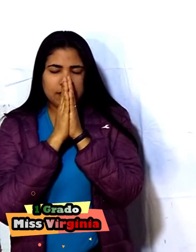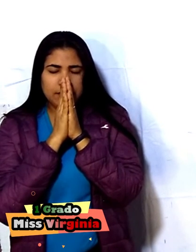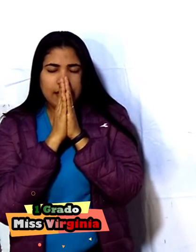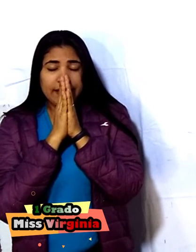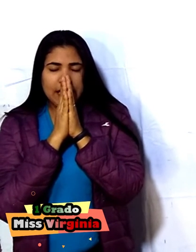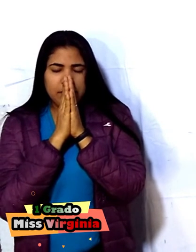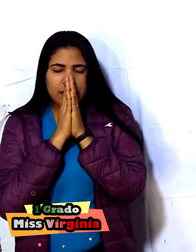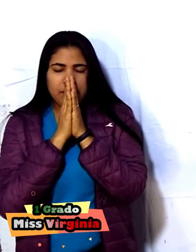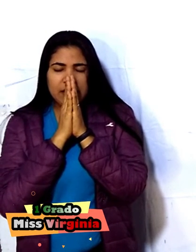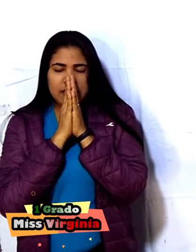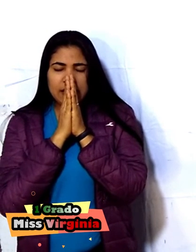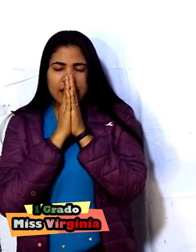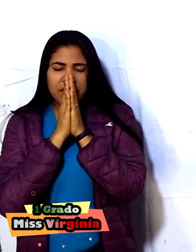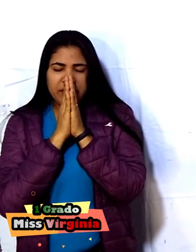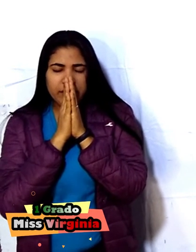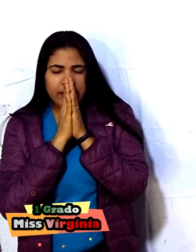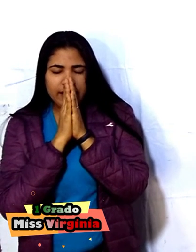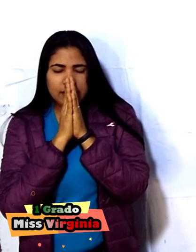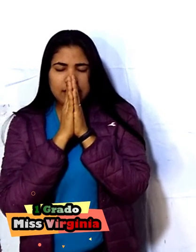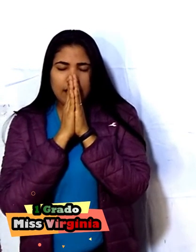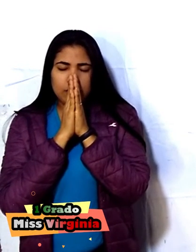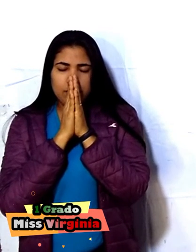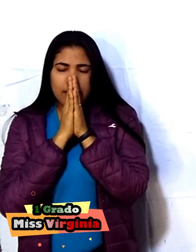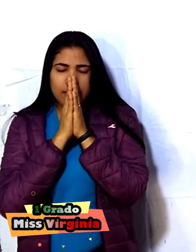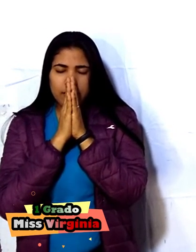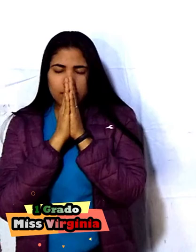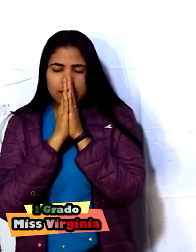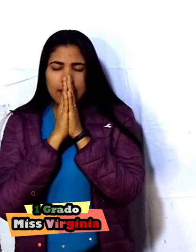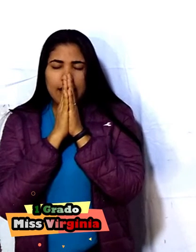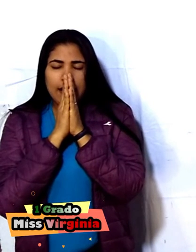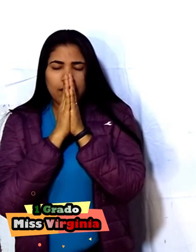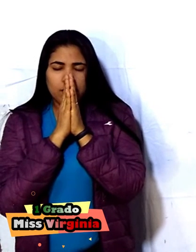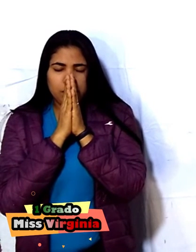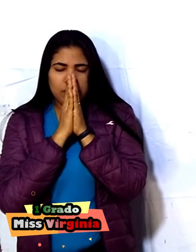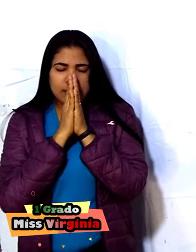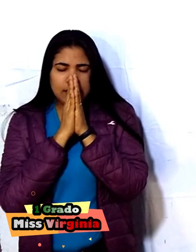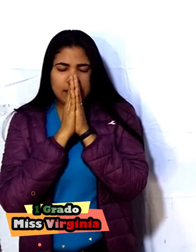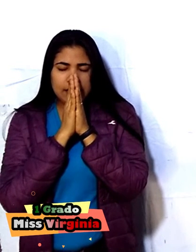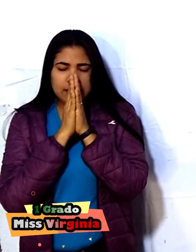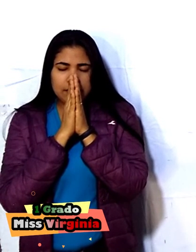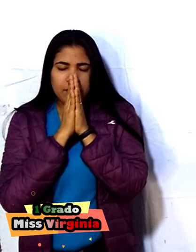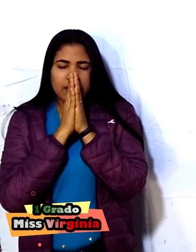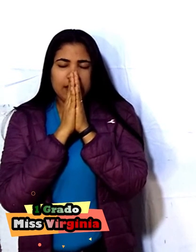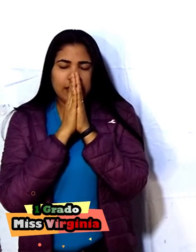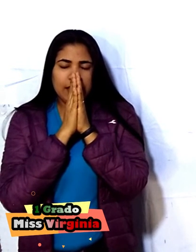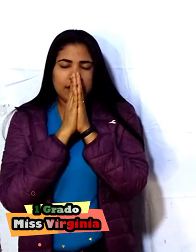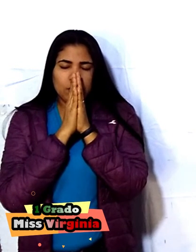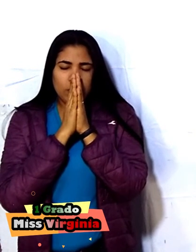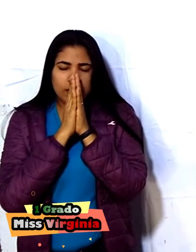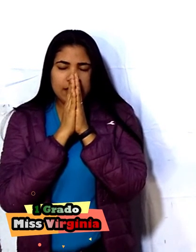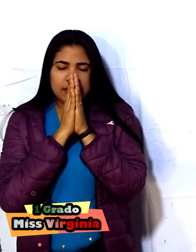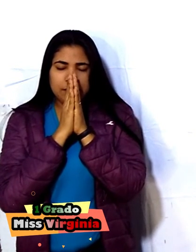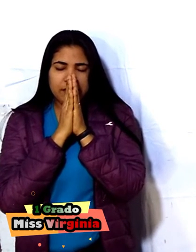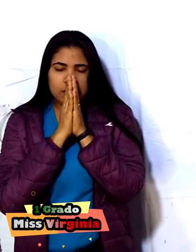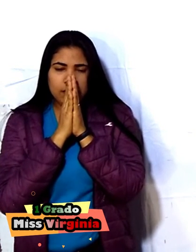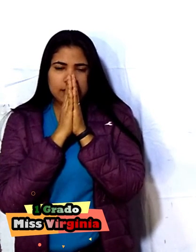hospitales. También bendice a las enfermeras, a los médicos, a los policías. Y a